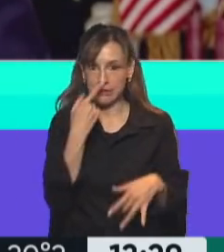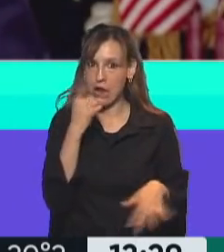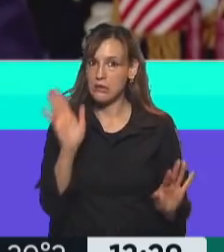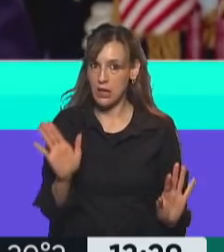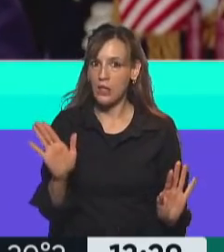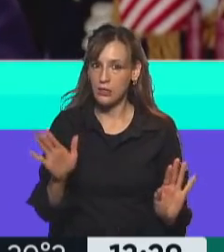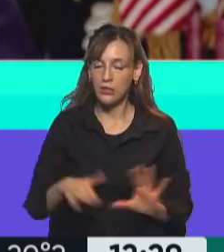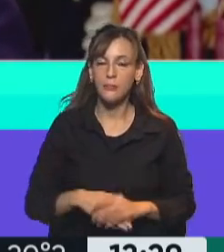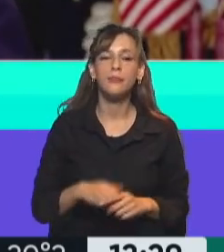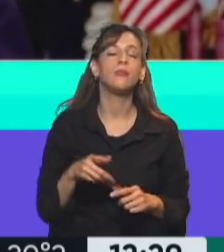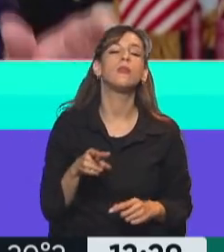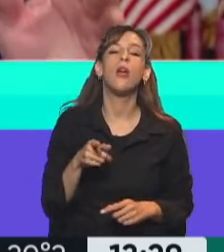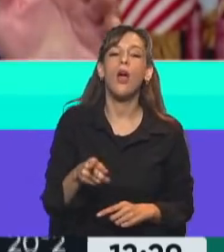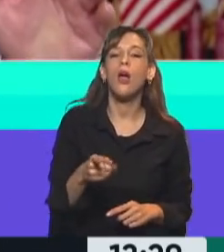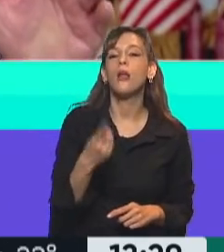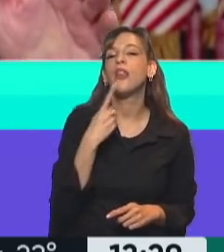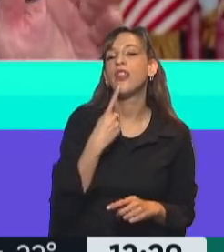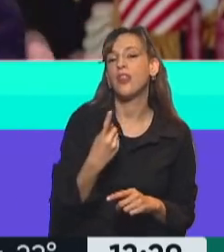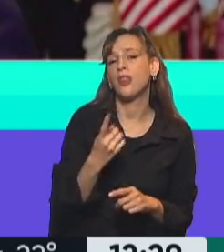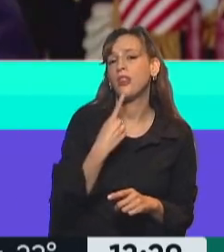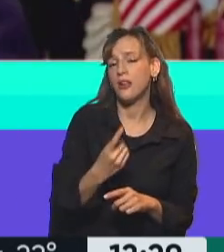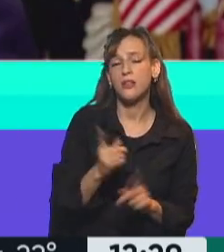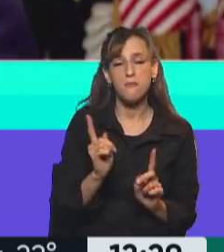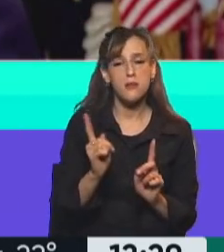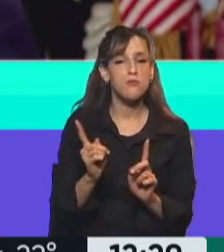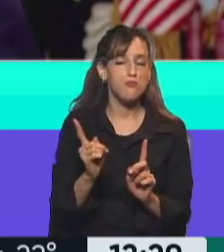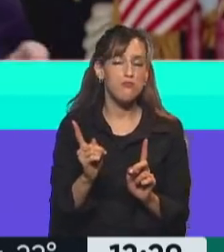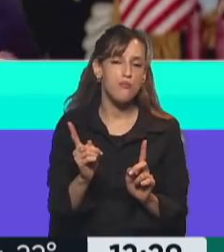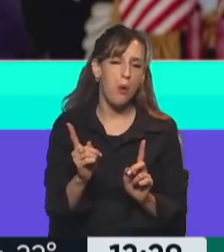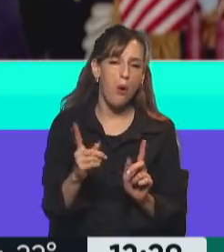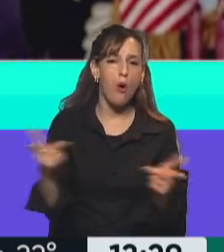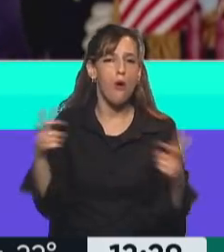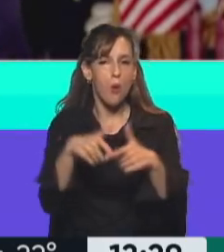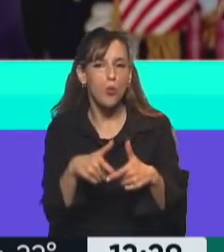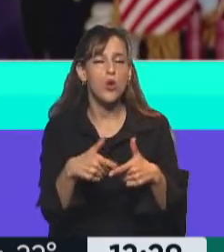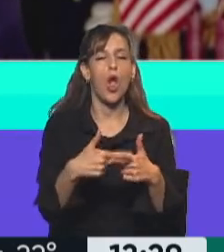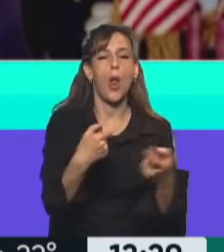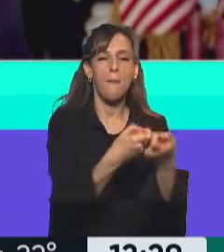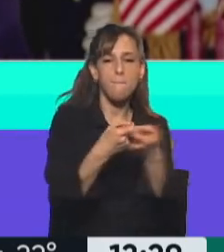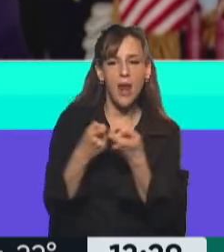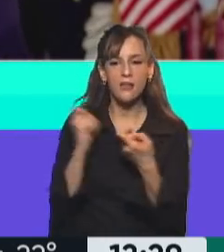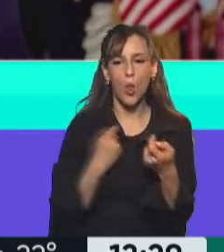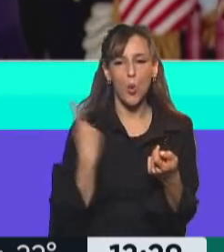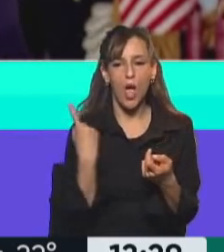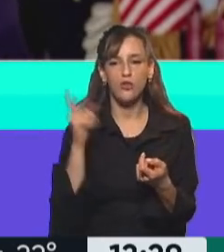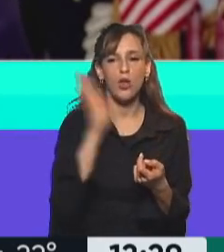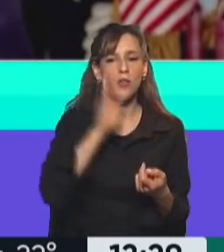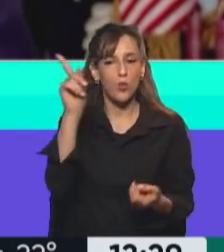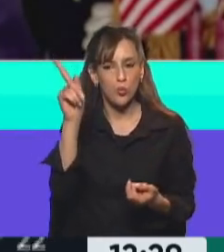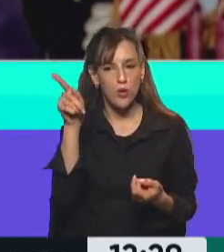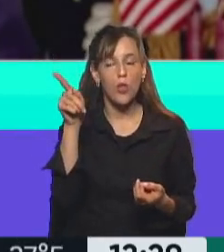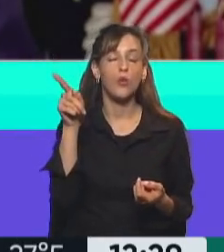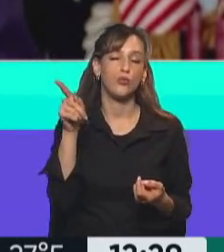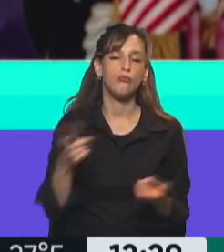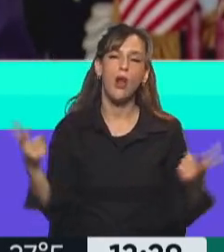el contexto de una declaración que brindó ante una mesa de negociación entre empresarios en Estados Unidos muy importante, y